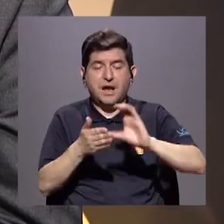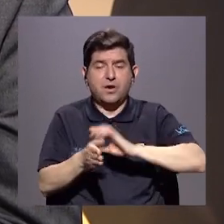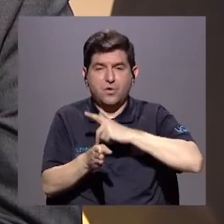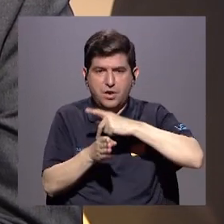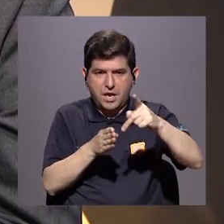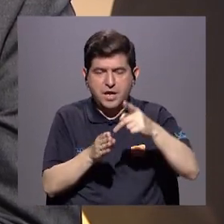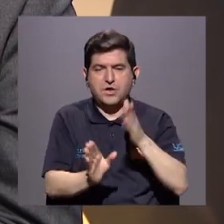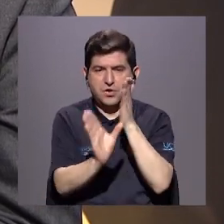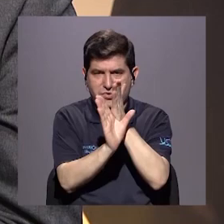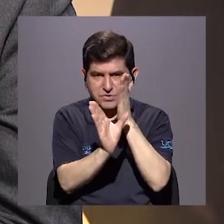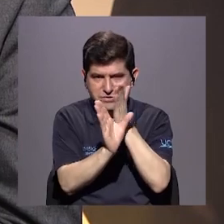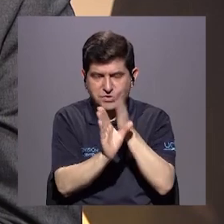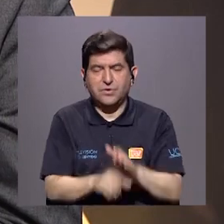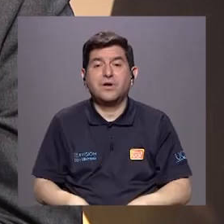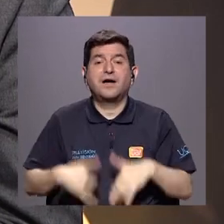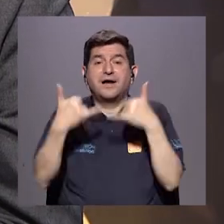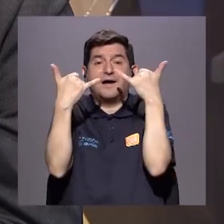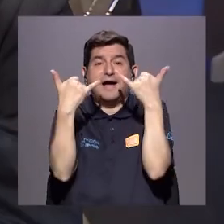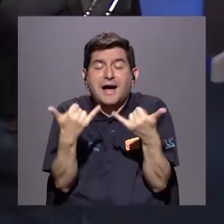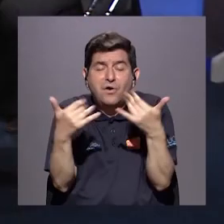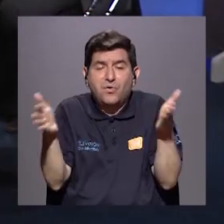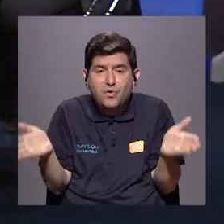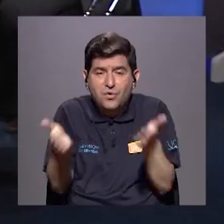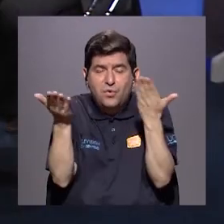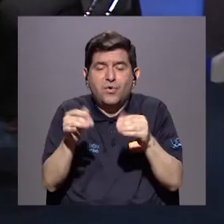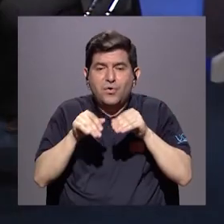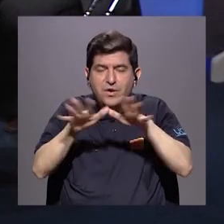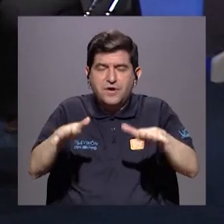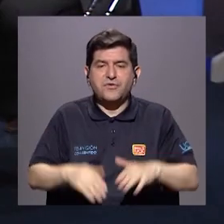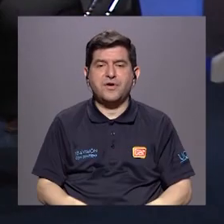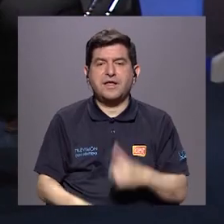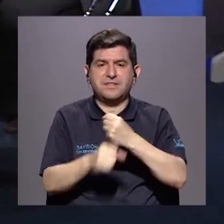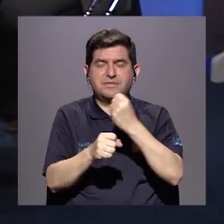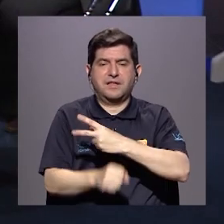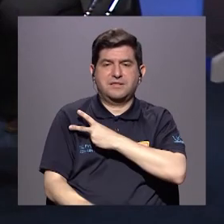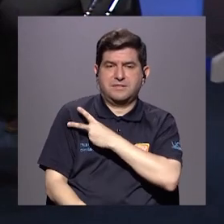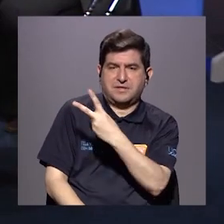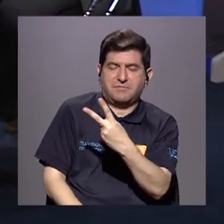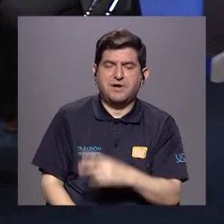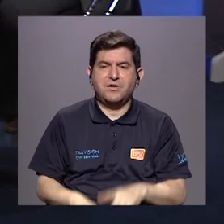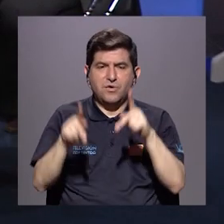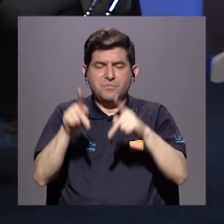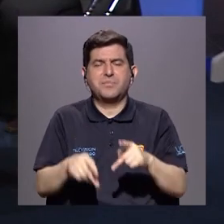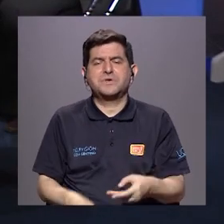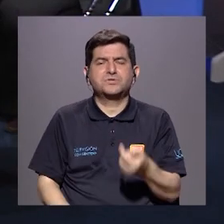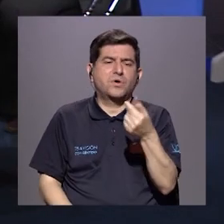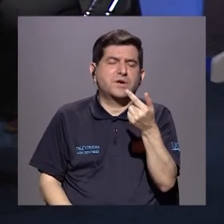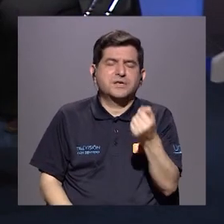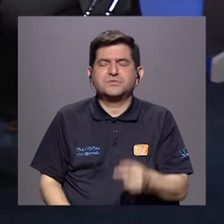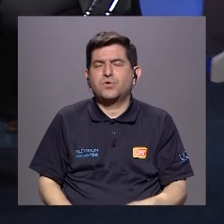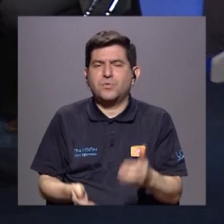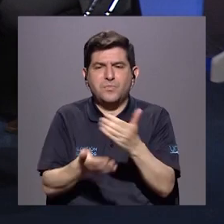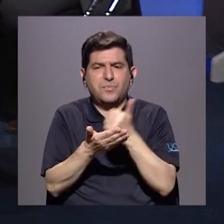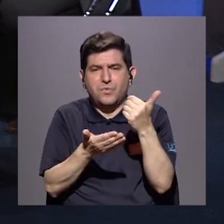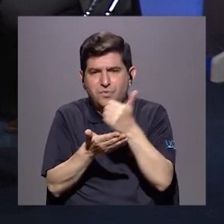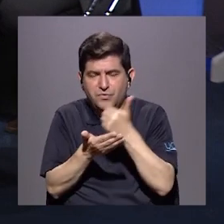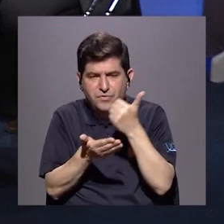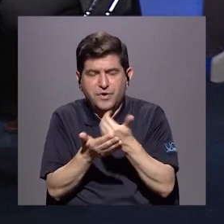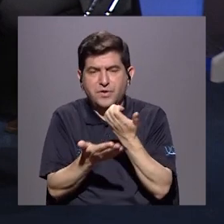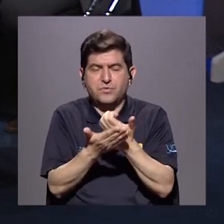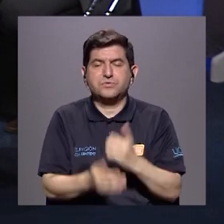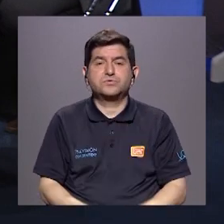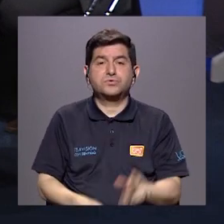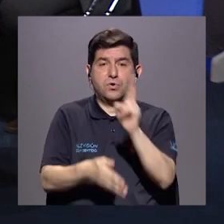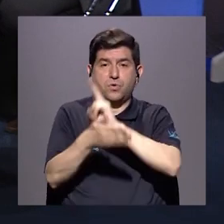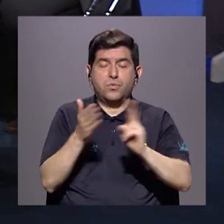personales en psicología está en este momento impulsando una red de voluntariado para personas con escasos recursos hay universidades públicas y